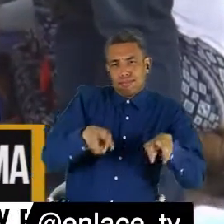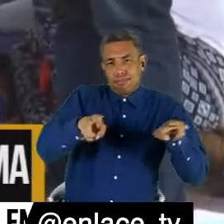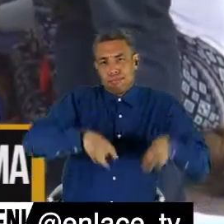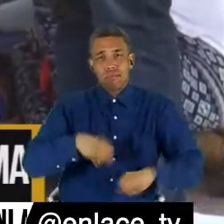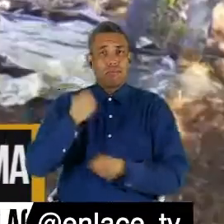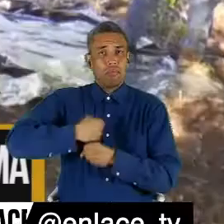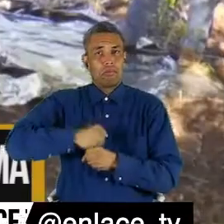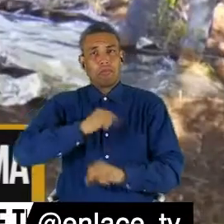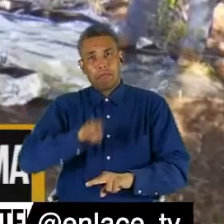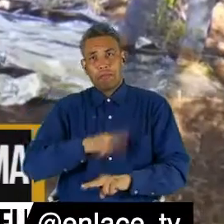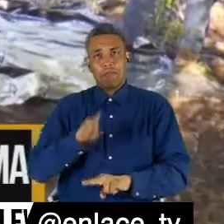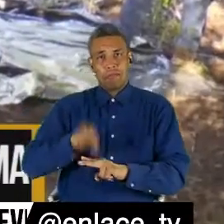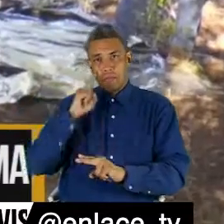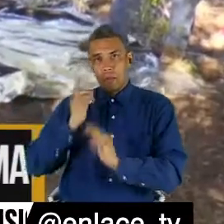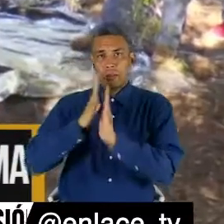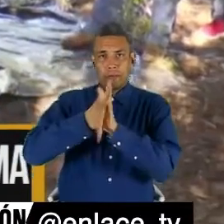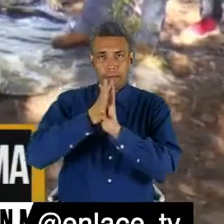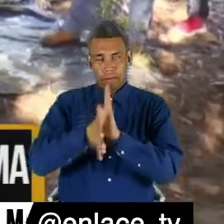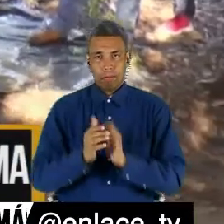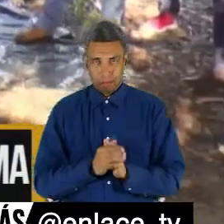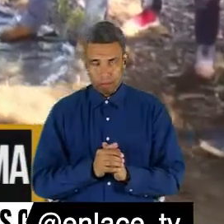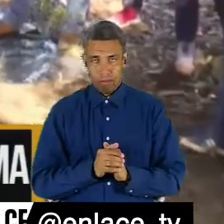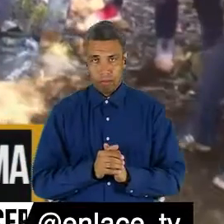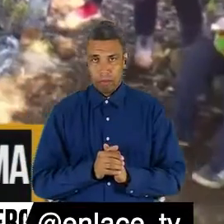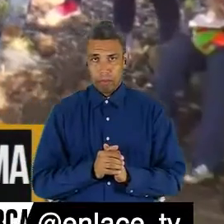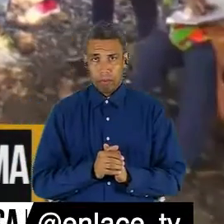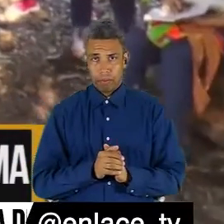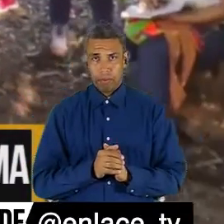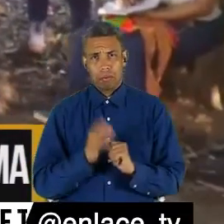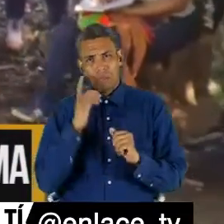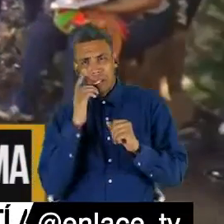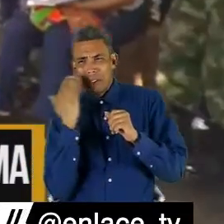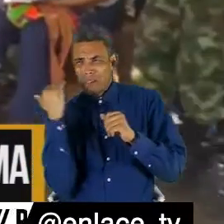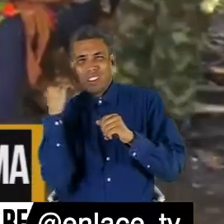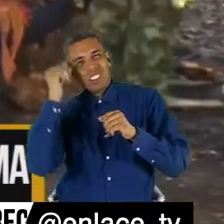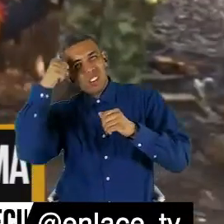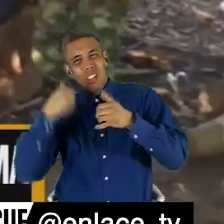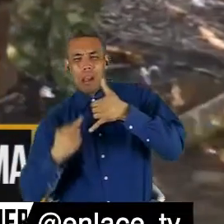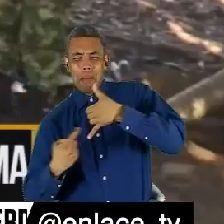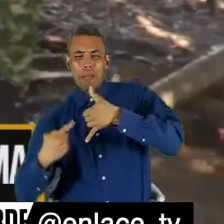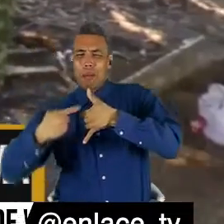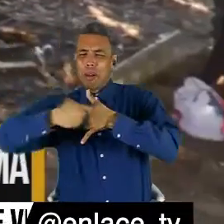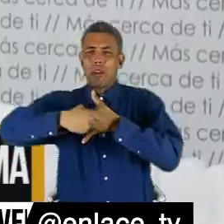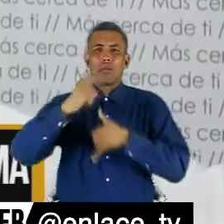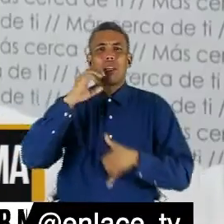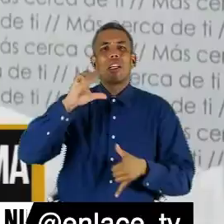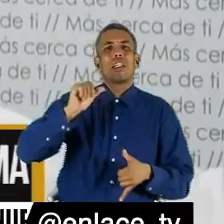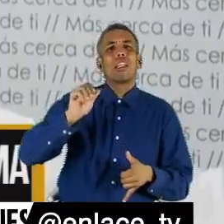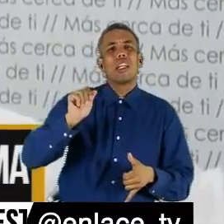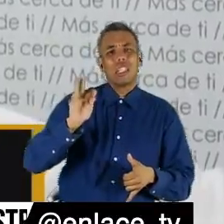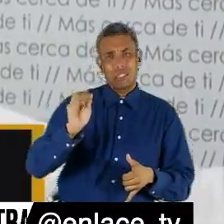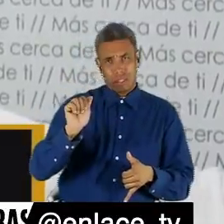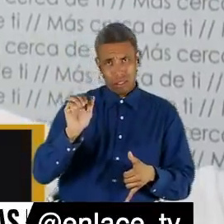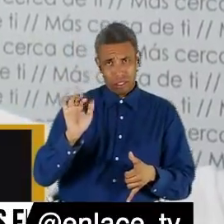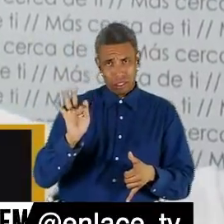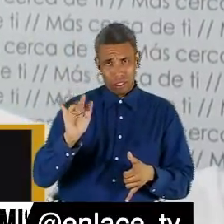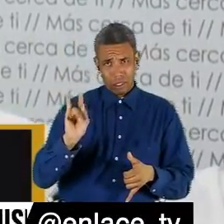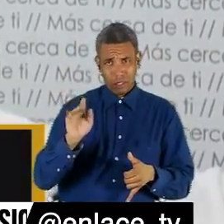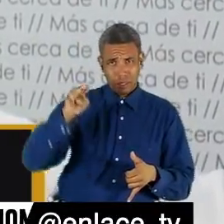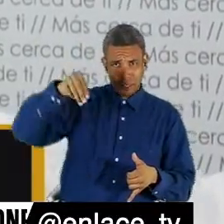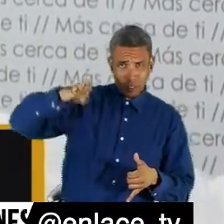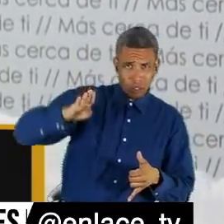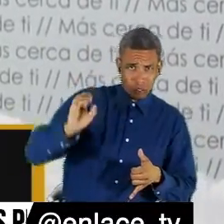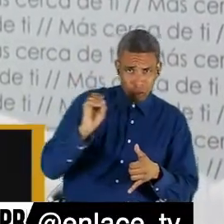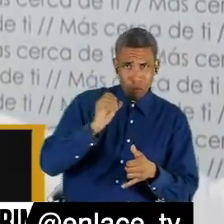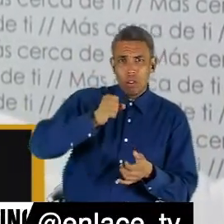actividades en el sector de la Lizama, hasta donde llegaron del Catatumbo, Magdalena Medio y Putumayo. Nos van a tener en cuenta para,